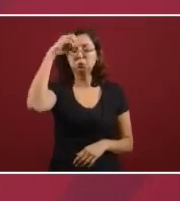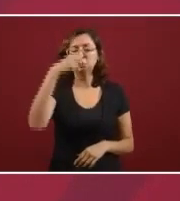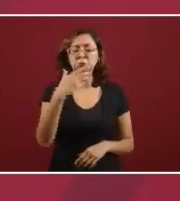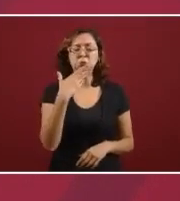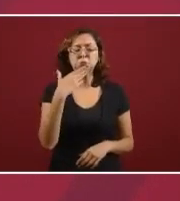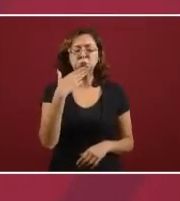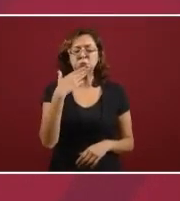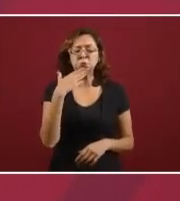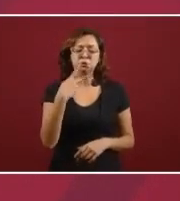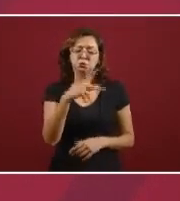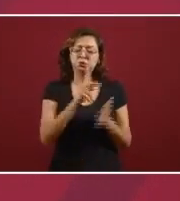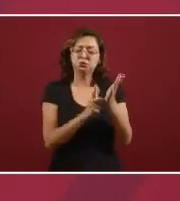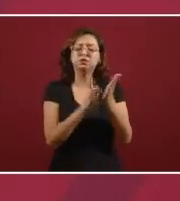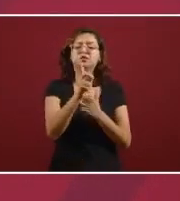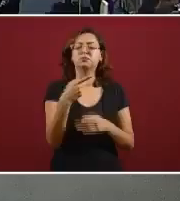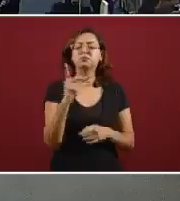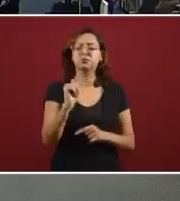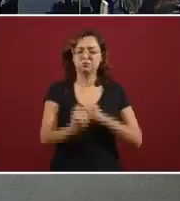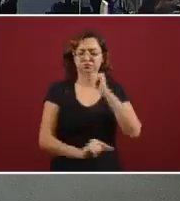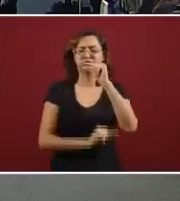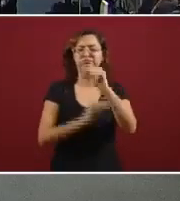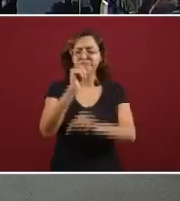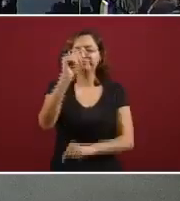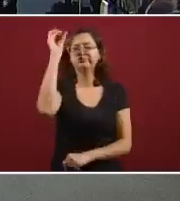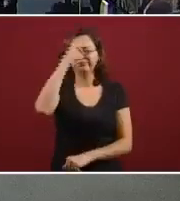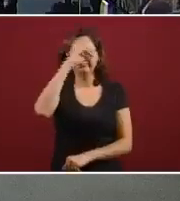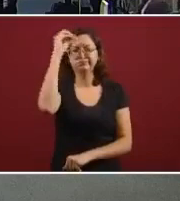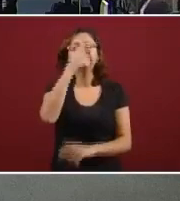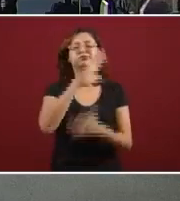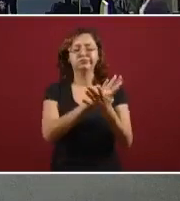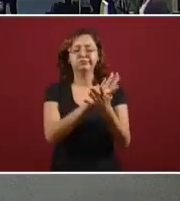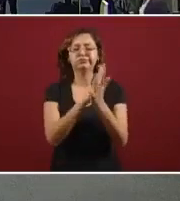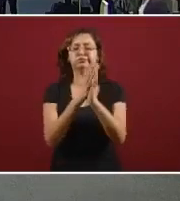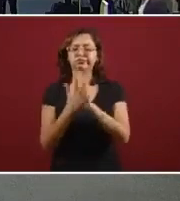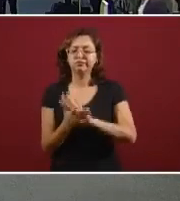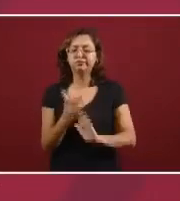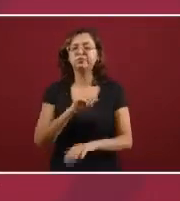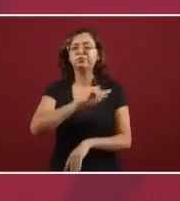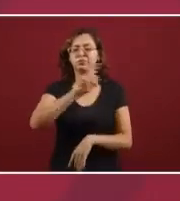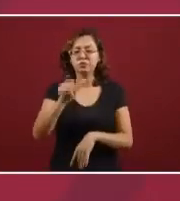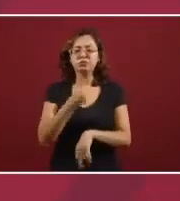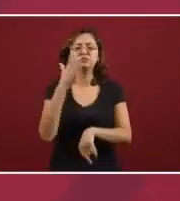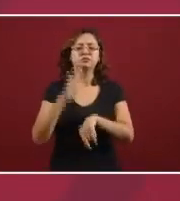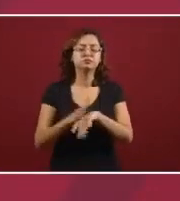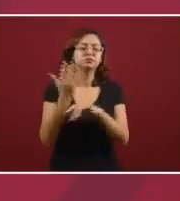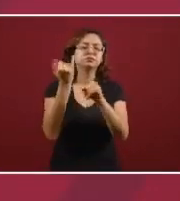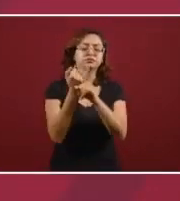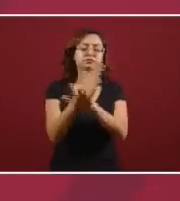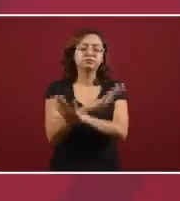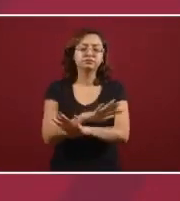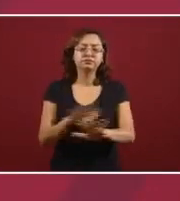cambiando de parecer, poco a poco. Cuando tengan más información,